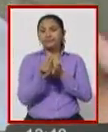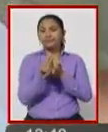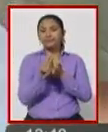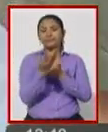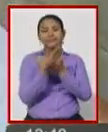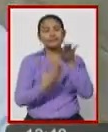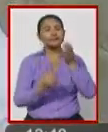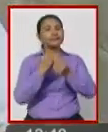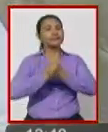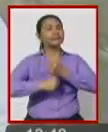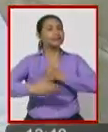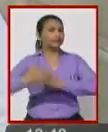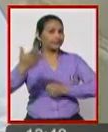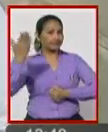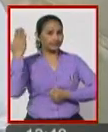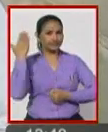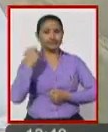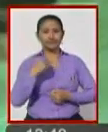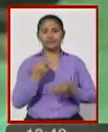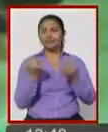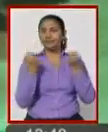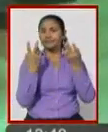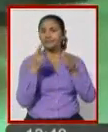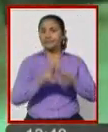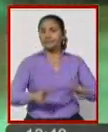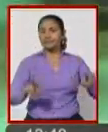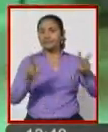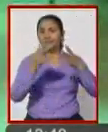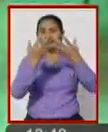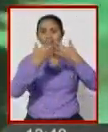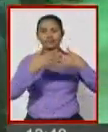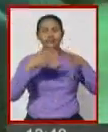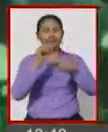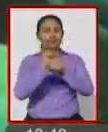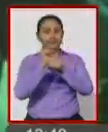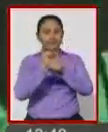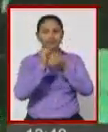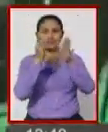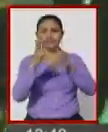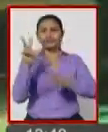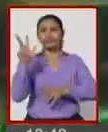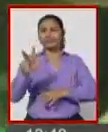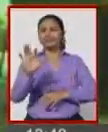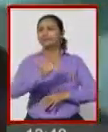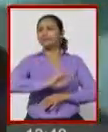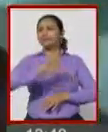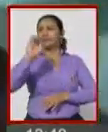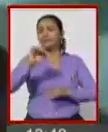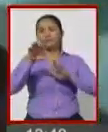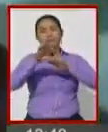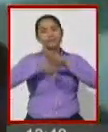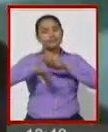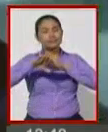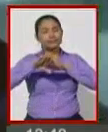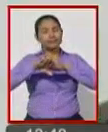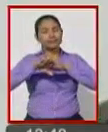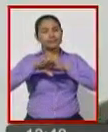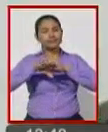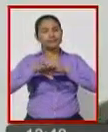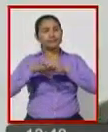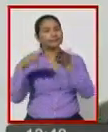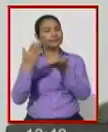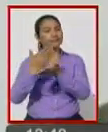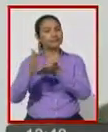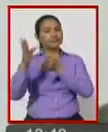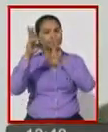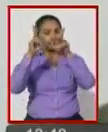ha gastado el año pasado. Dese cuenta cuánto de valor le dan los empresarios al trabajador, 3%, o sea, lo mínimo, lo